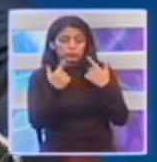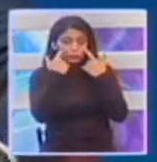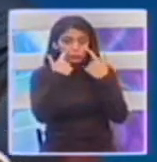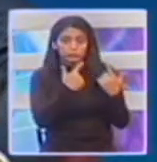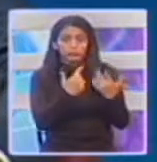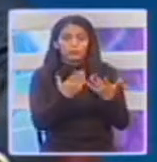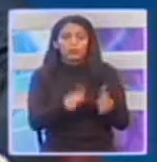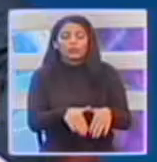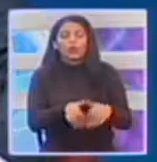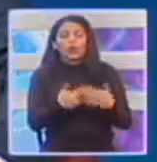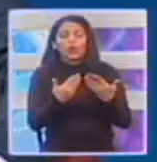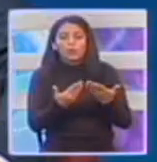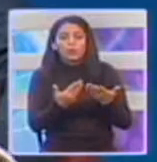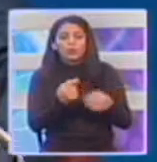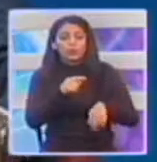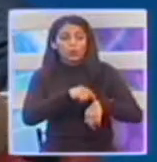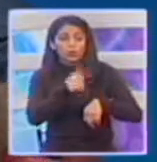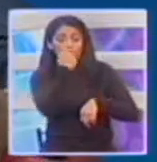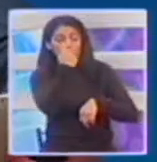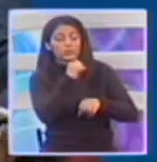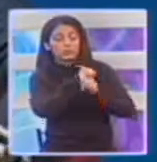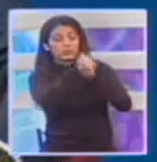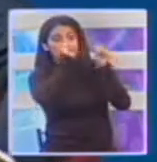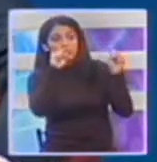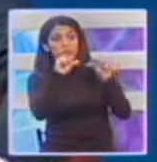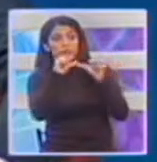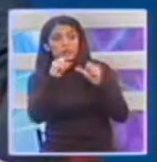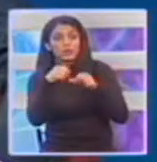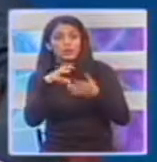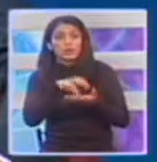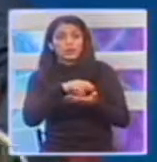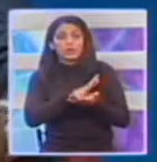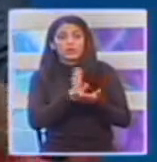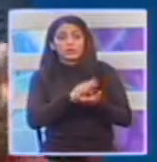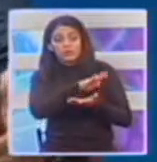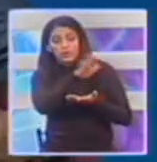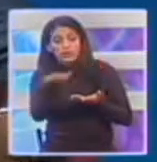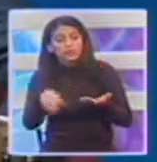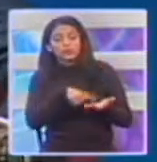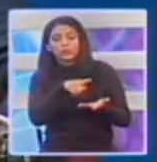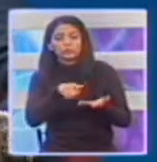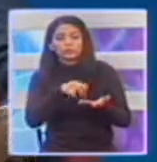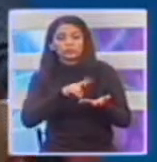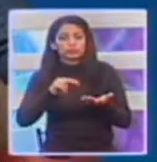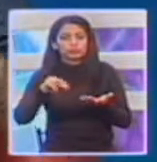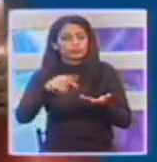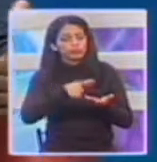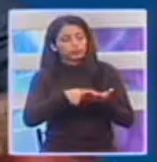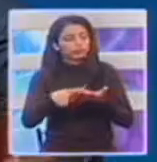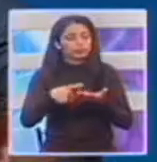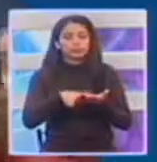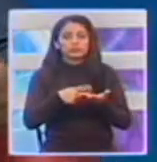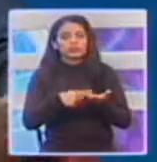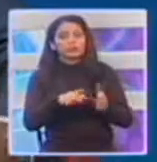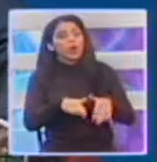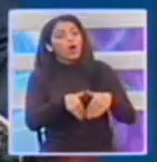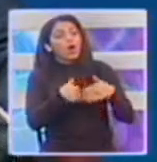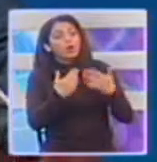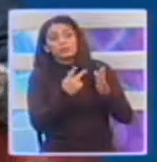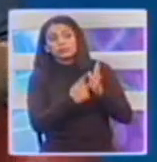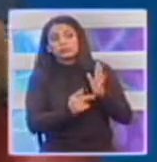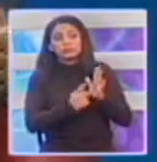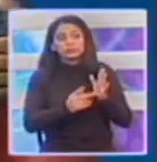la mañana ese es el plan nacional una infracción a la asamblea vamos a analizar justamente los pormenores